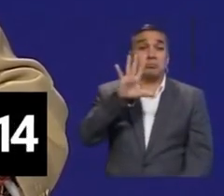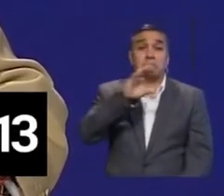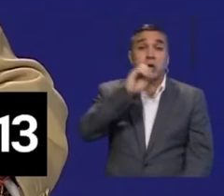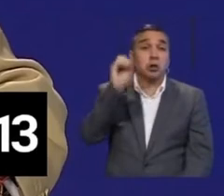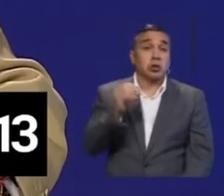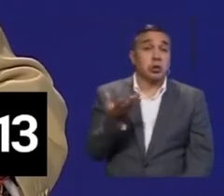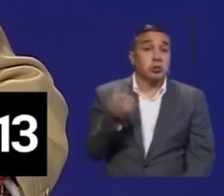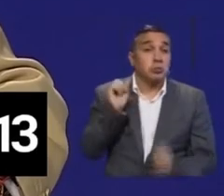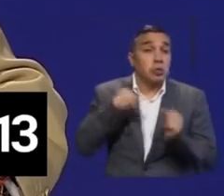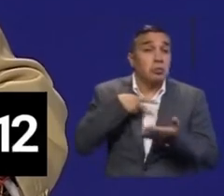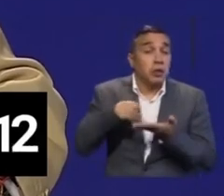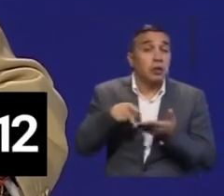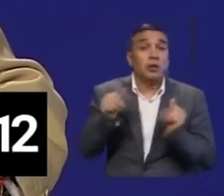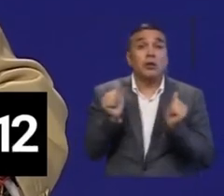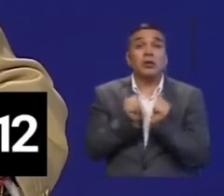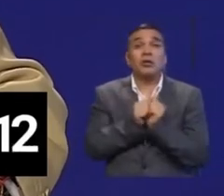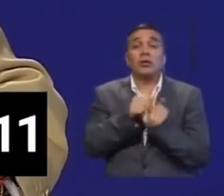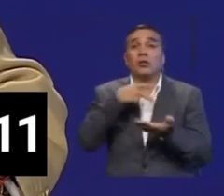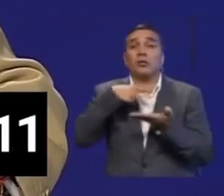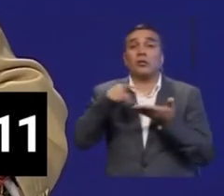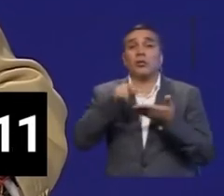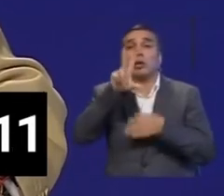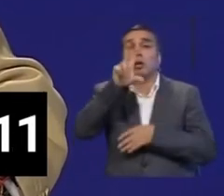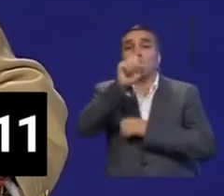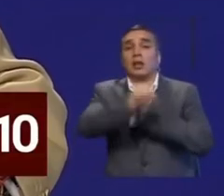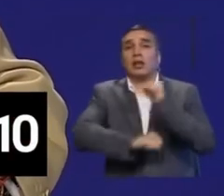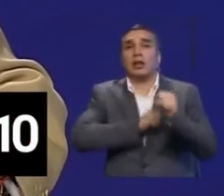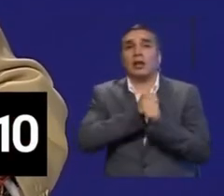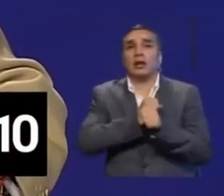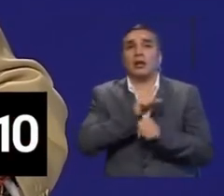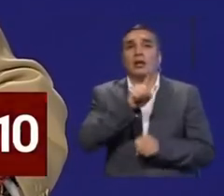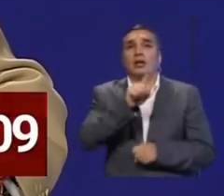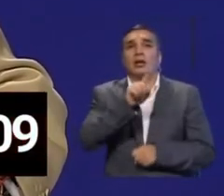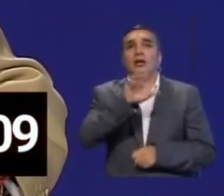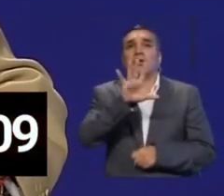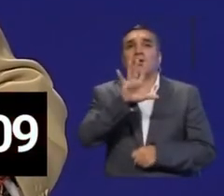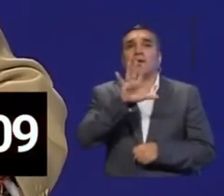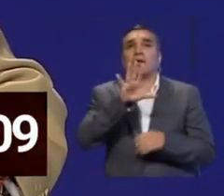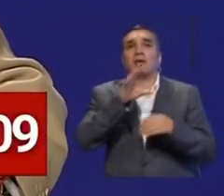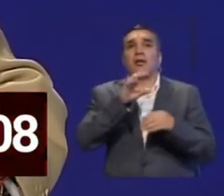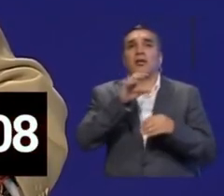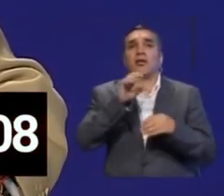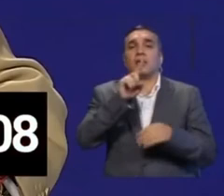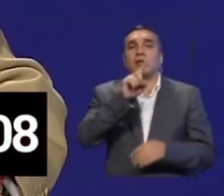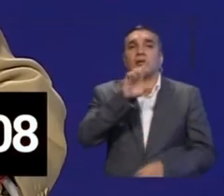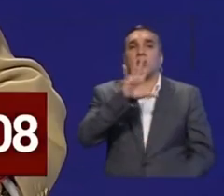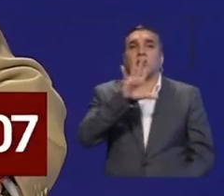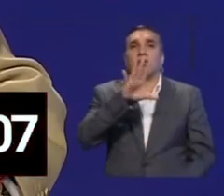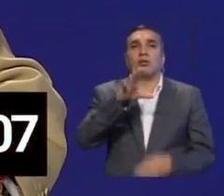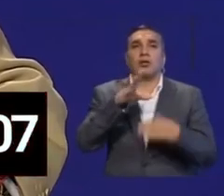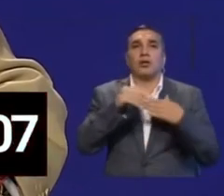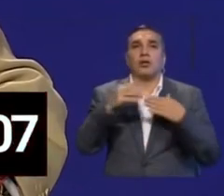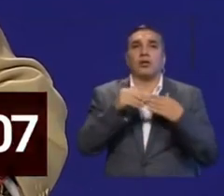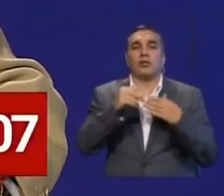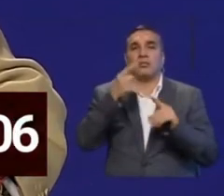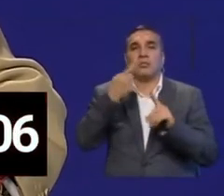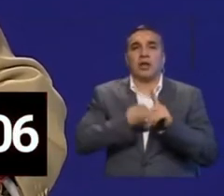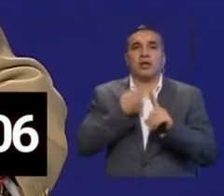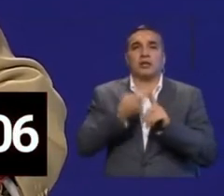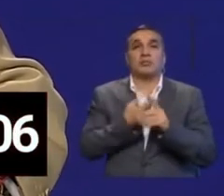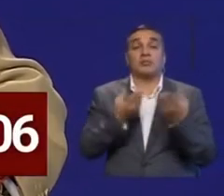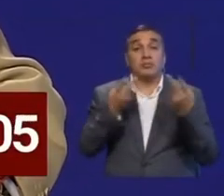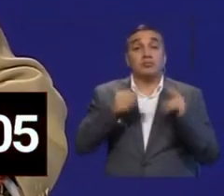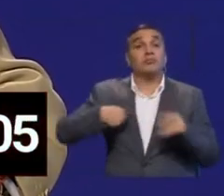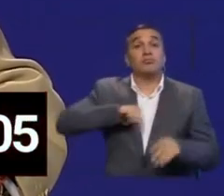5% y con una cuota a 30 años de 105 millones. por el 105 dólares por mes.